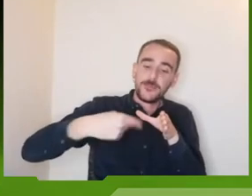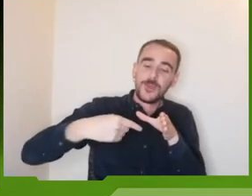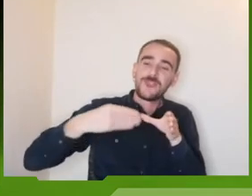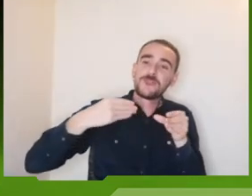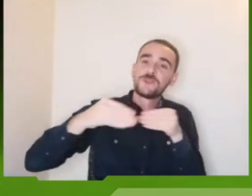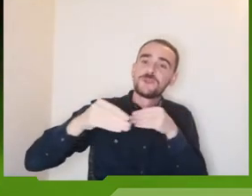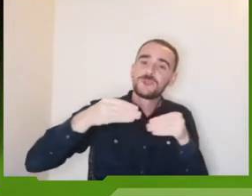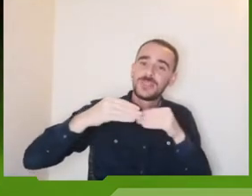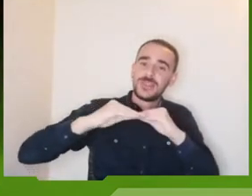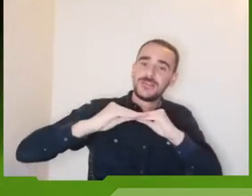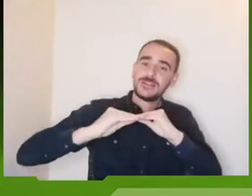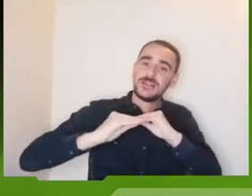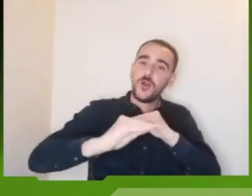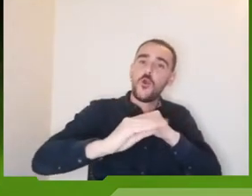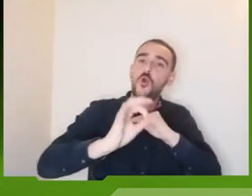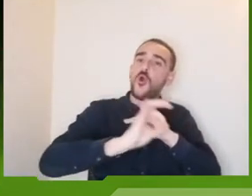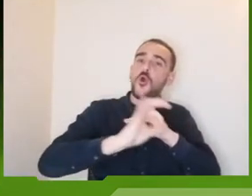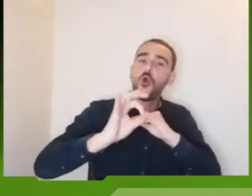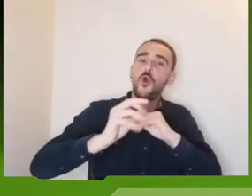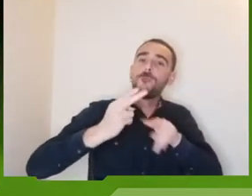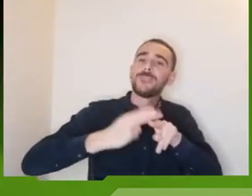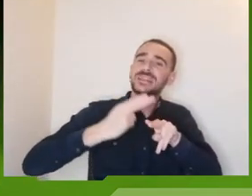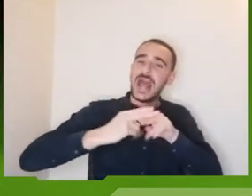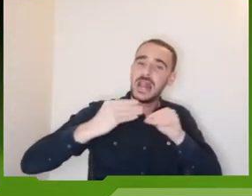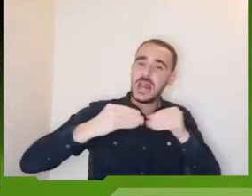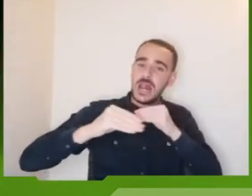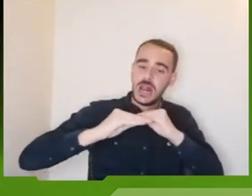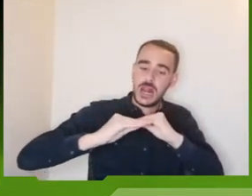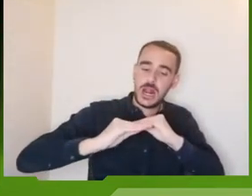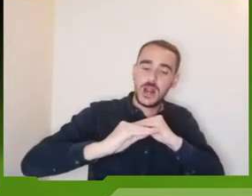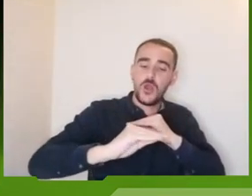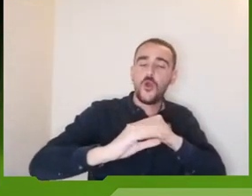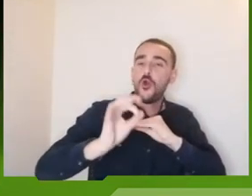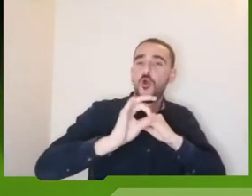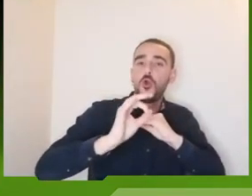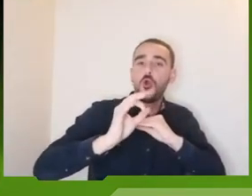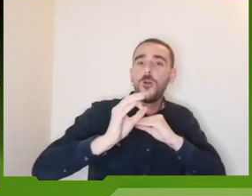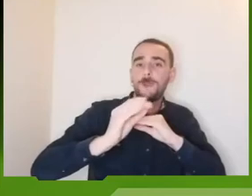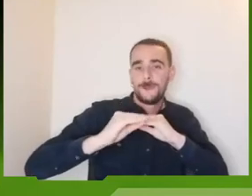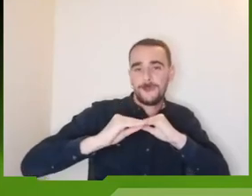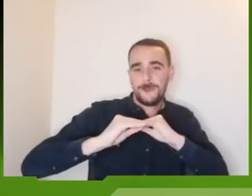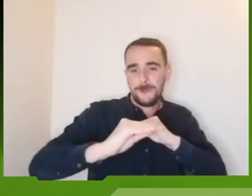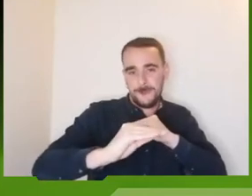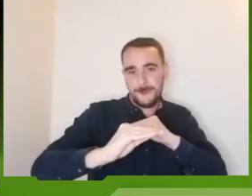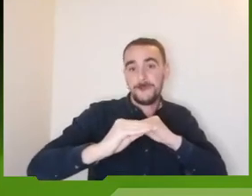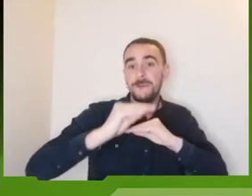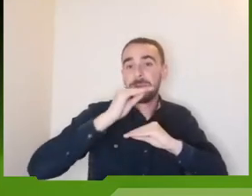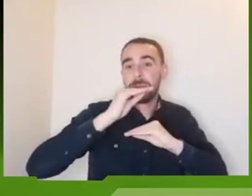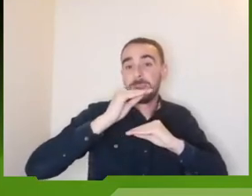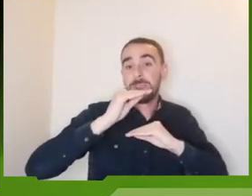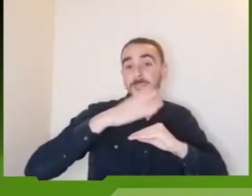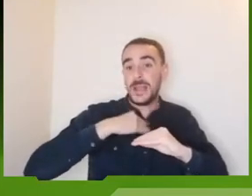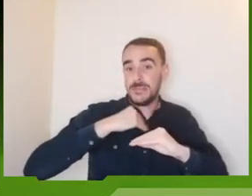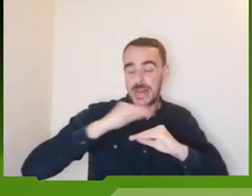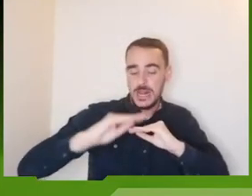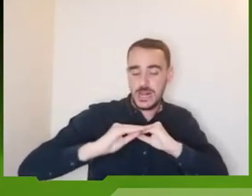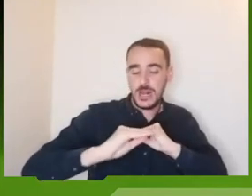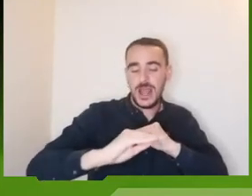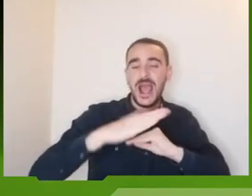aluminio. Algo que separe, o papel vegetal, no lo sé, pero algo que separe, porque si no, si